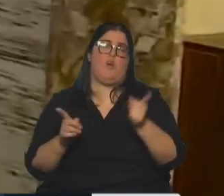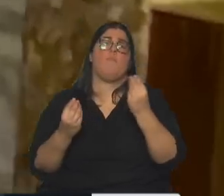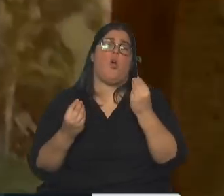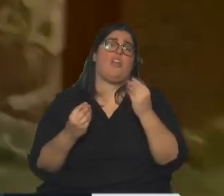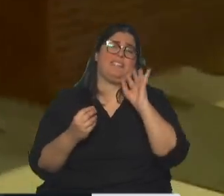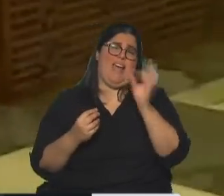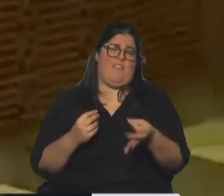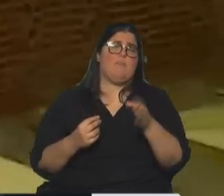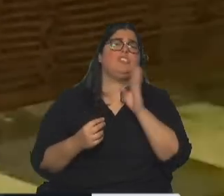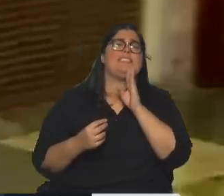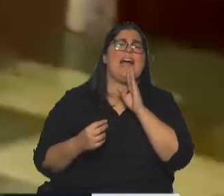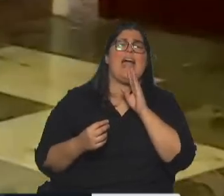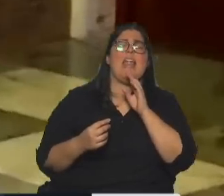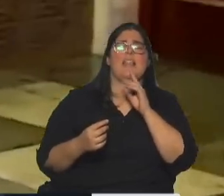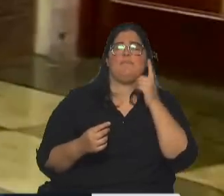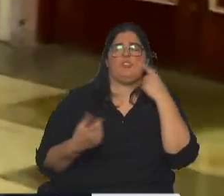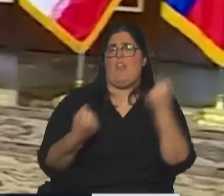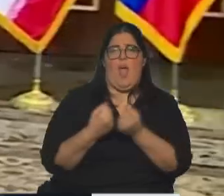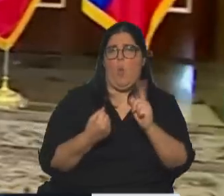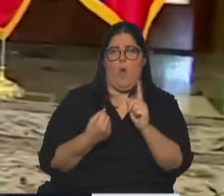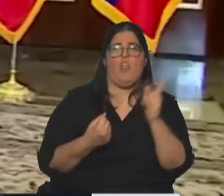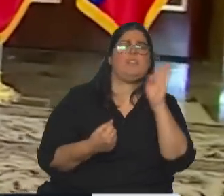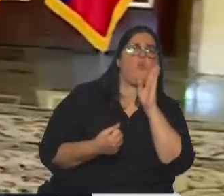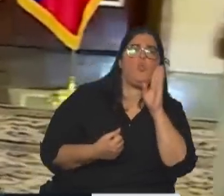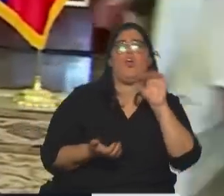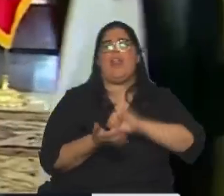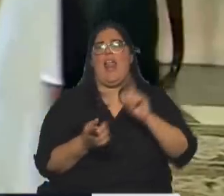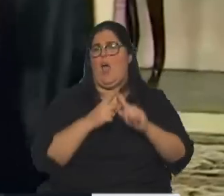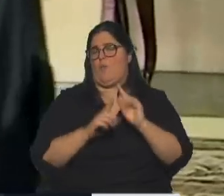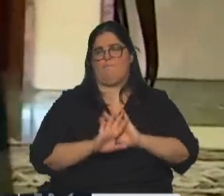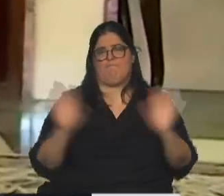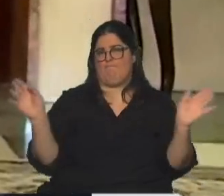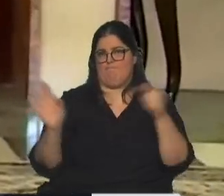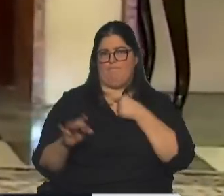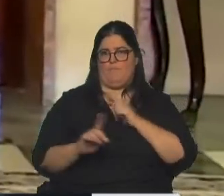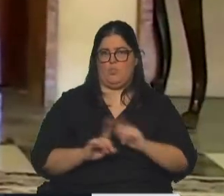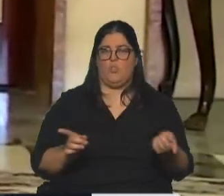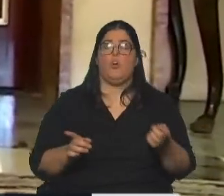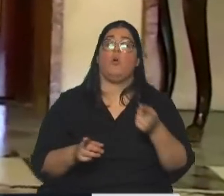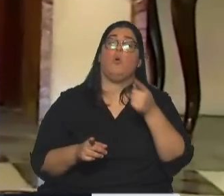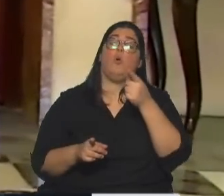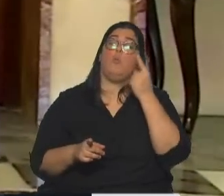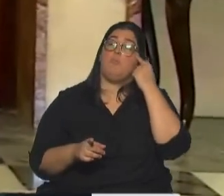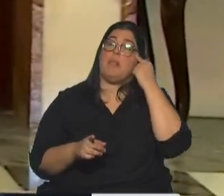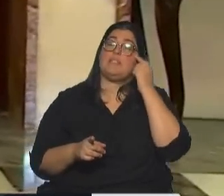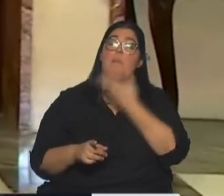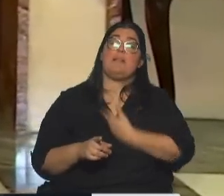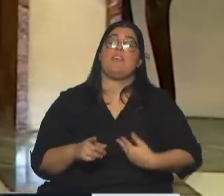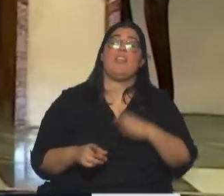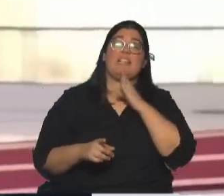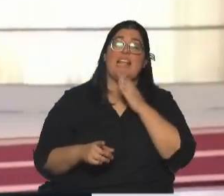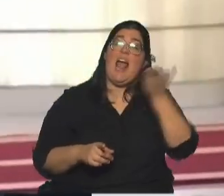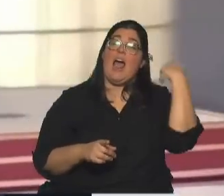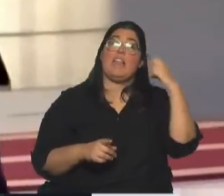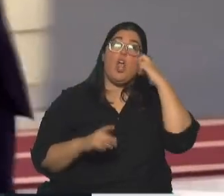opone a este acuerdo, se opuso en el momento en que se firmó. Bueno, pensemos que Netanyahu dio un discurso en el Congreso en ese